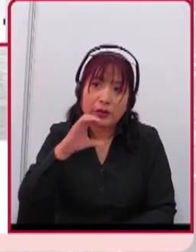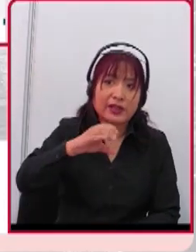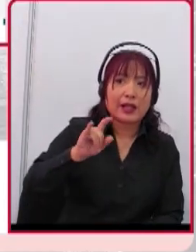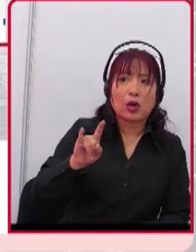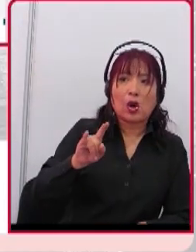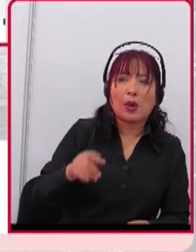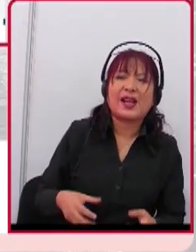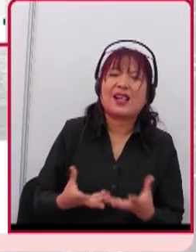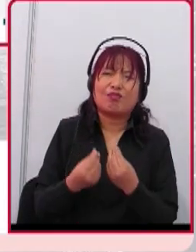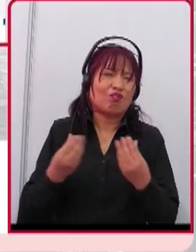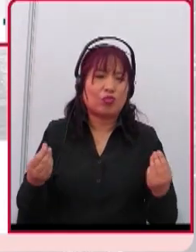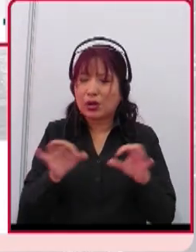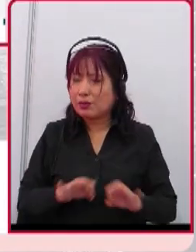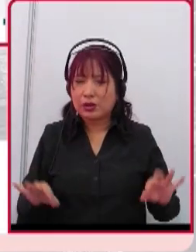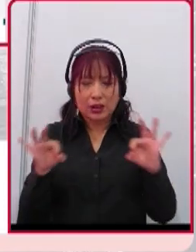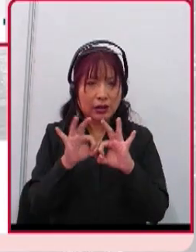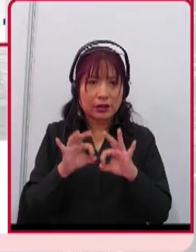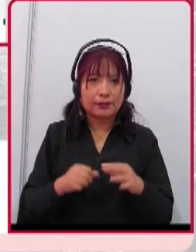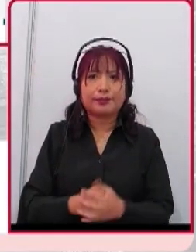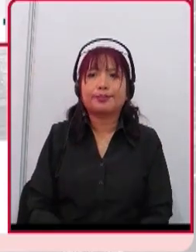relevante.